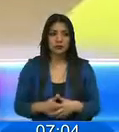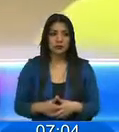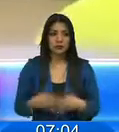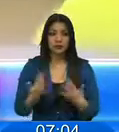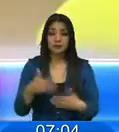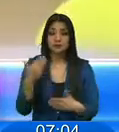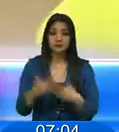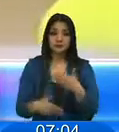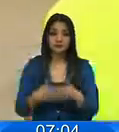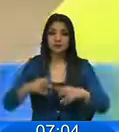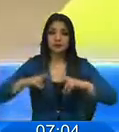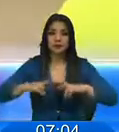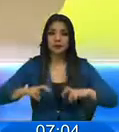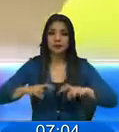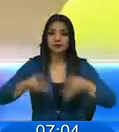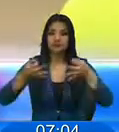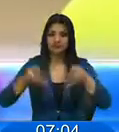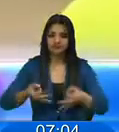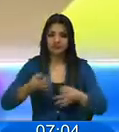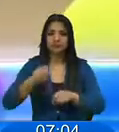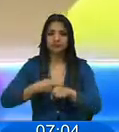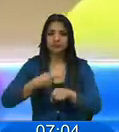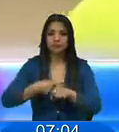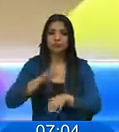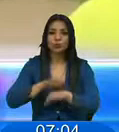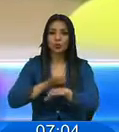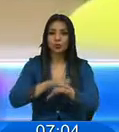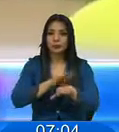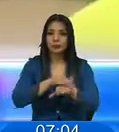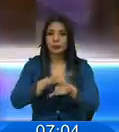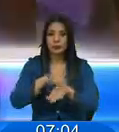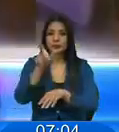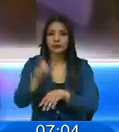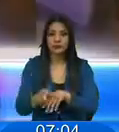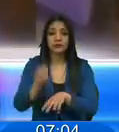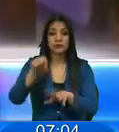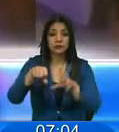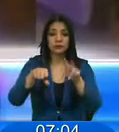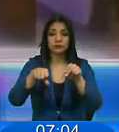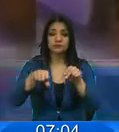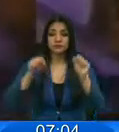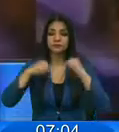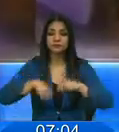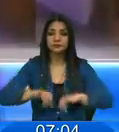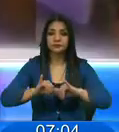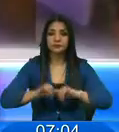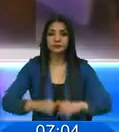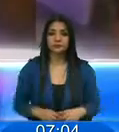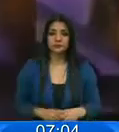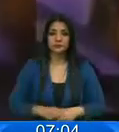proceso investigativo vamos a determinar específicamente el grado de participación del detenido. Informó José Morales.